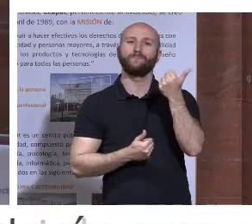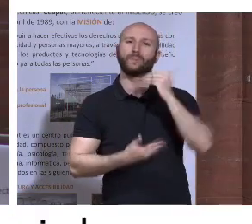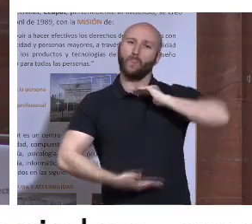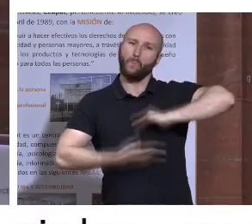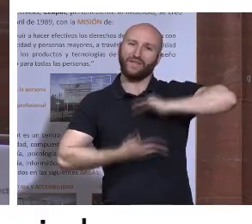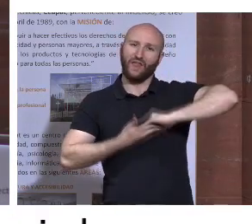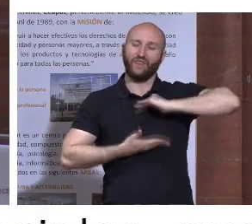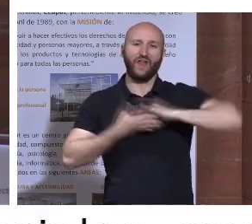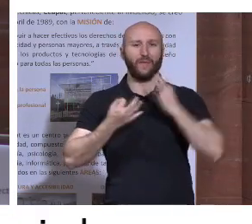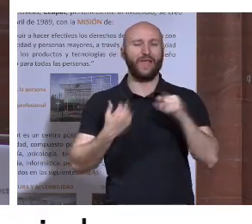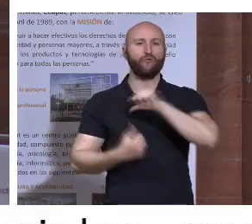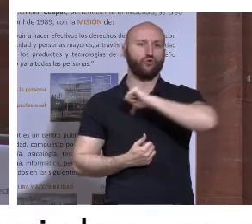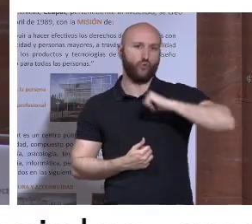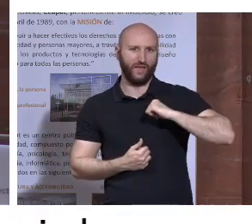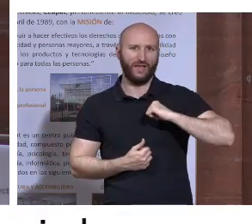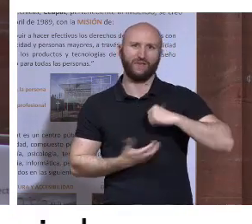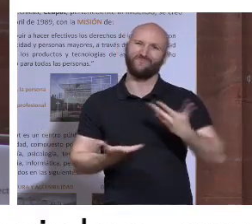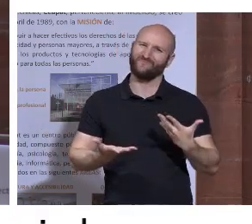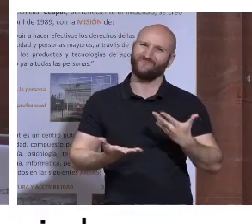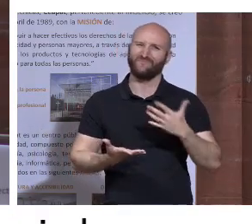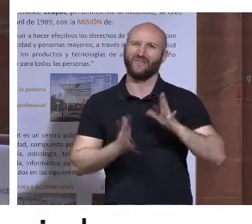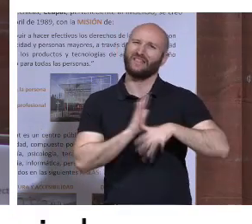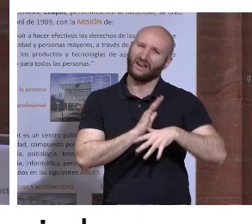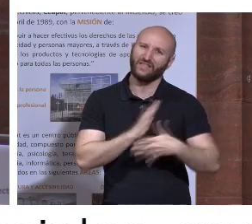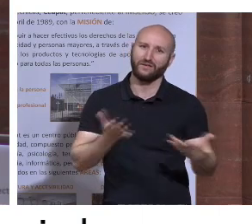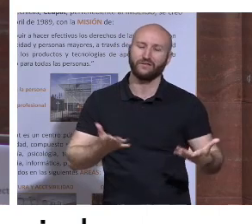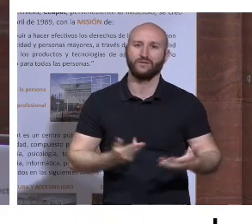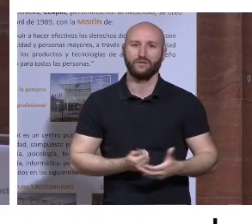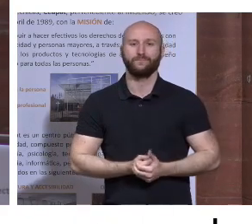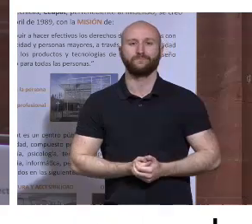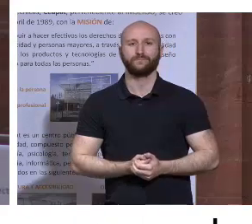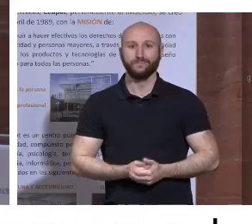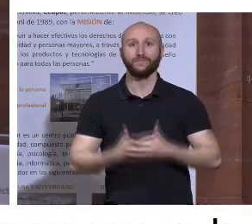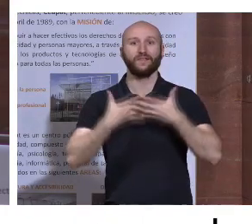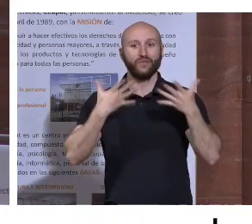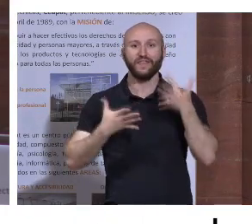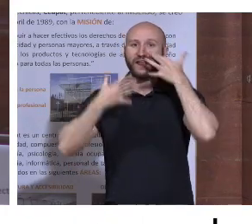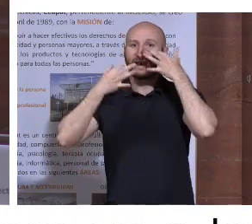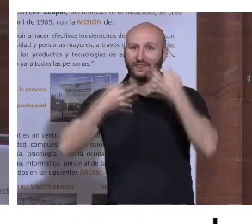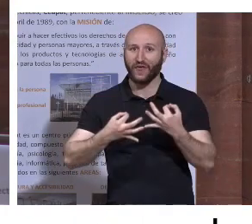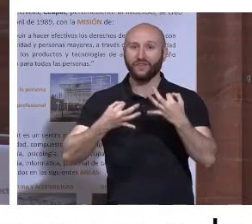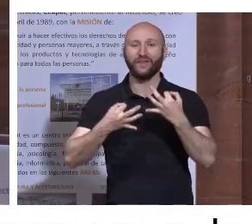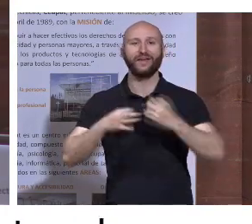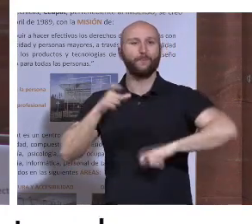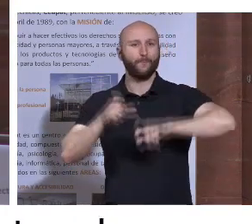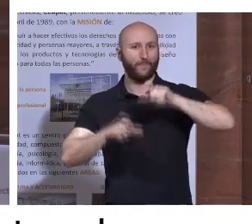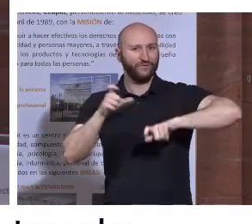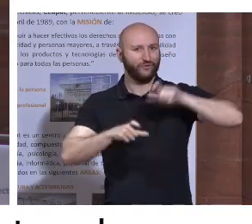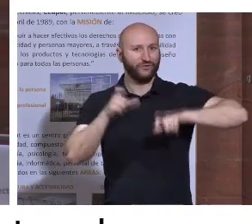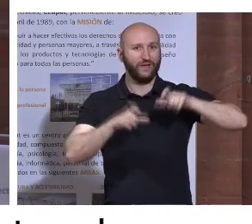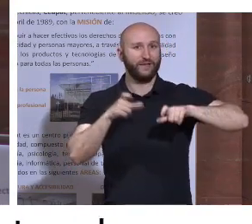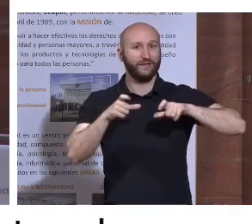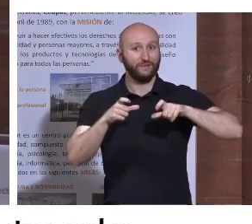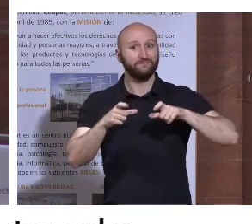las autonomías. Nació un poquito tarde. Entonces, realmente las personas